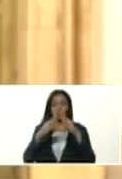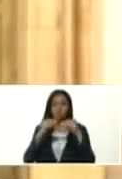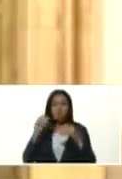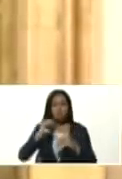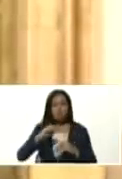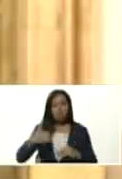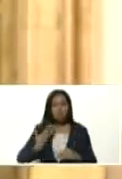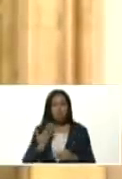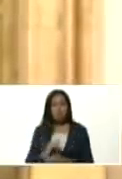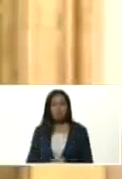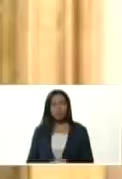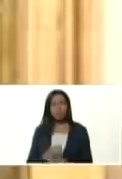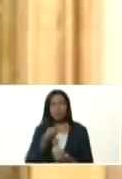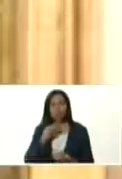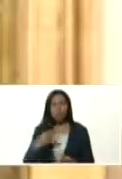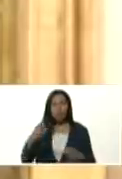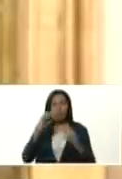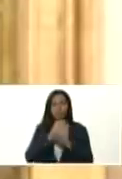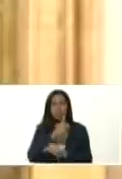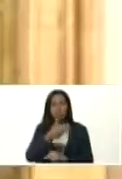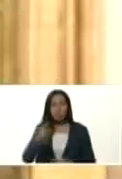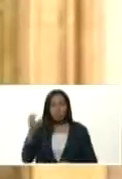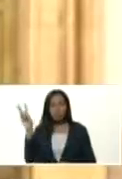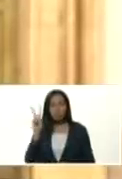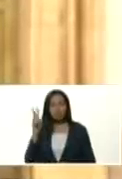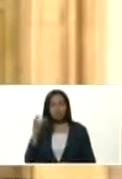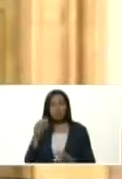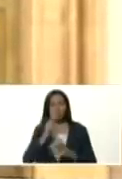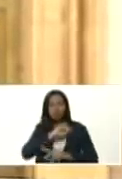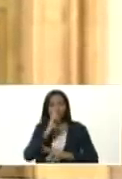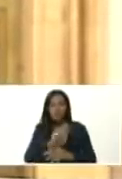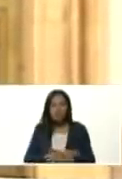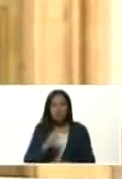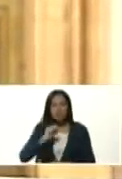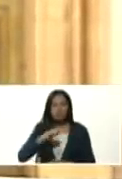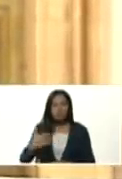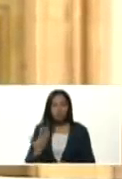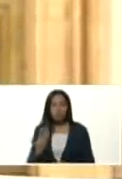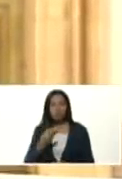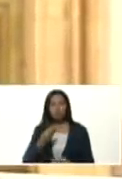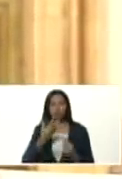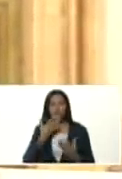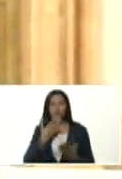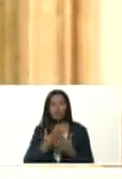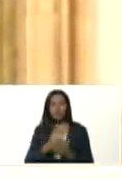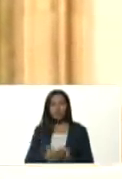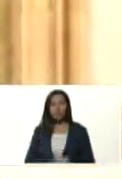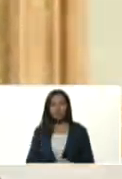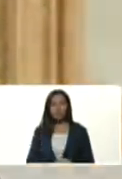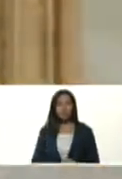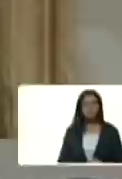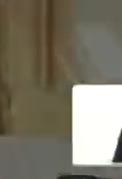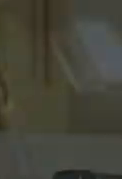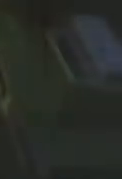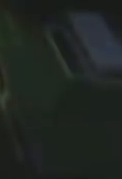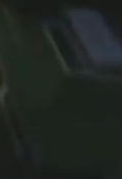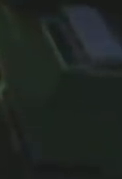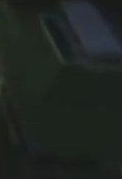es posible. Buenas noches a toda Venezuela. Mucha fuerza, que sí se puede. Muchas gracias.